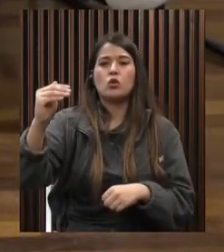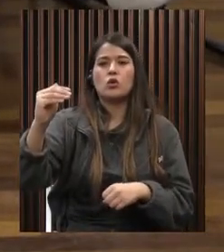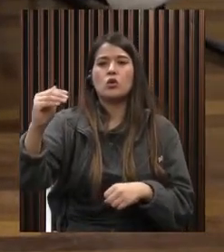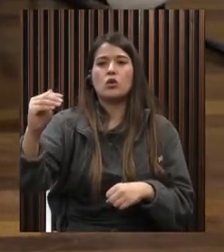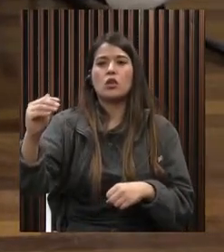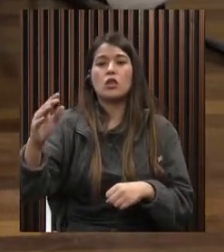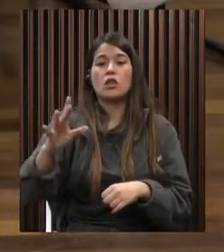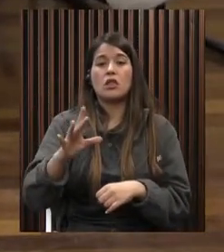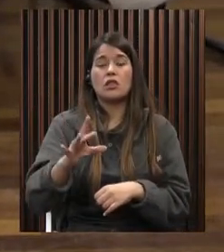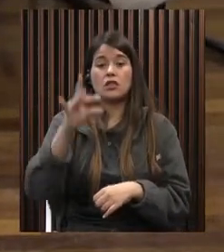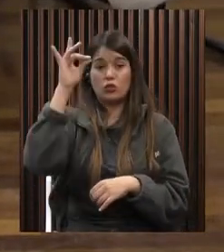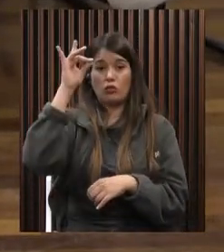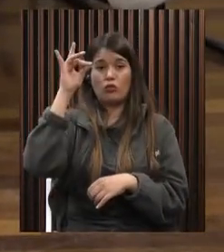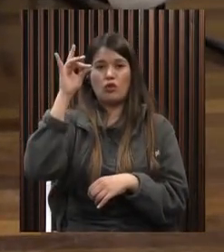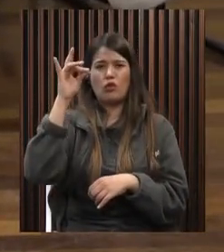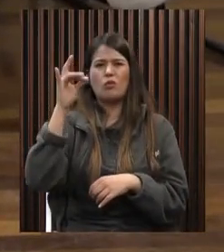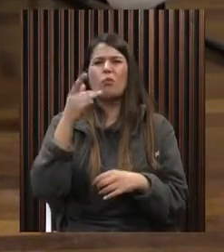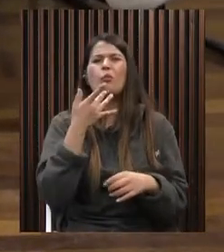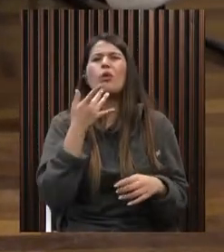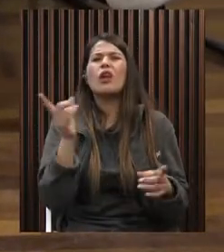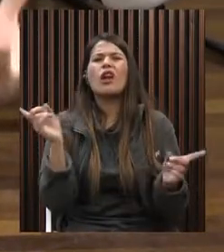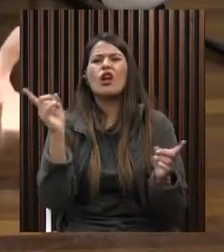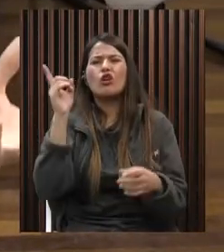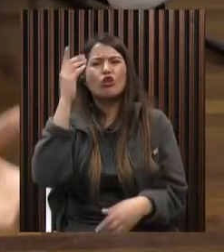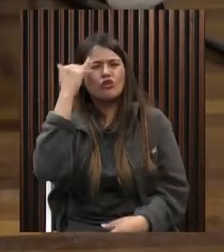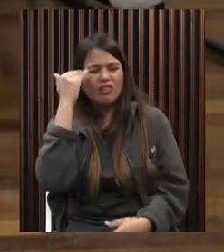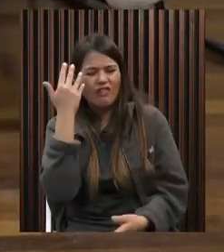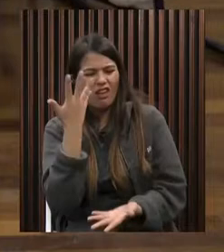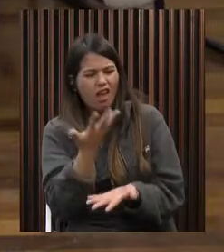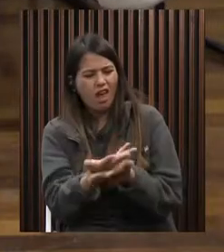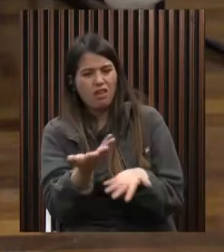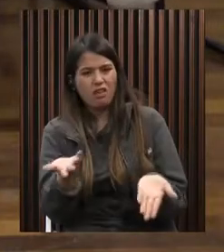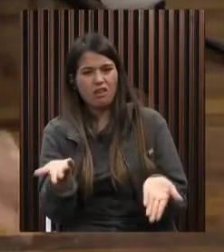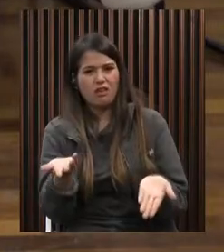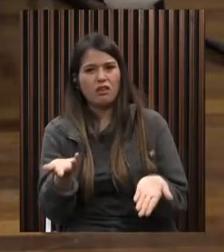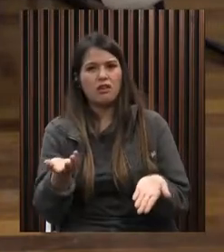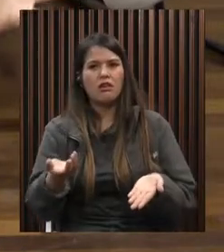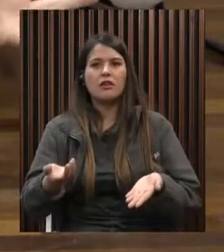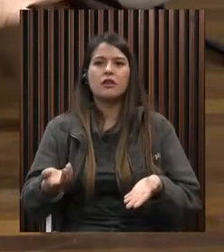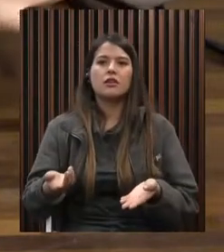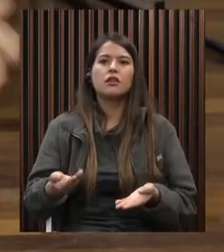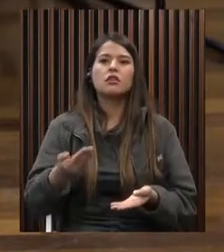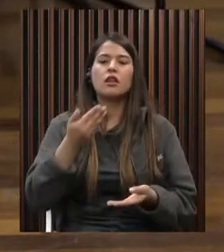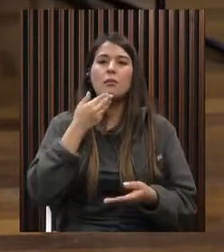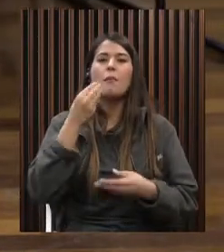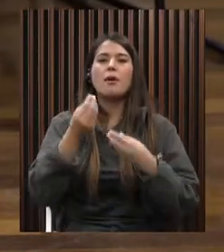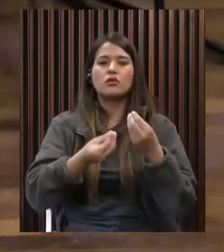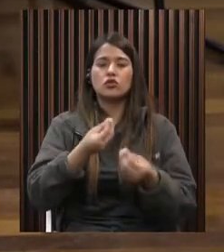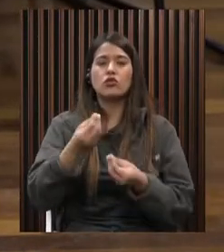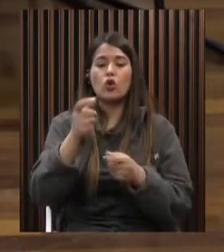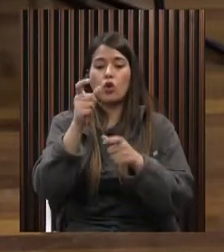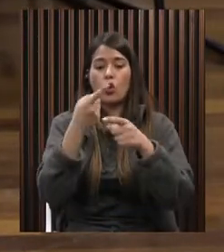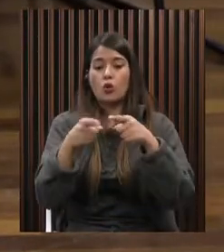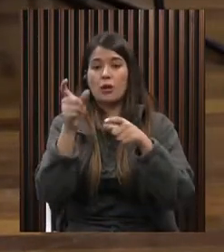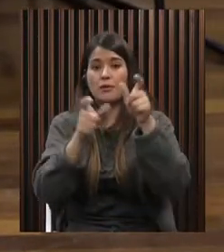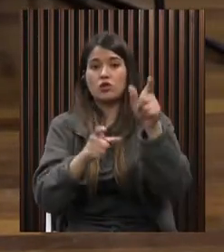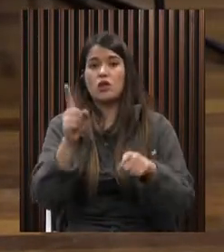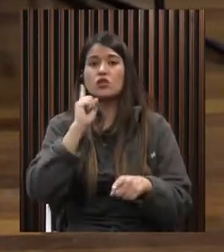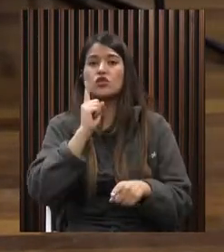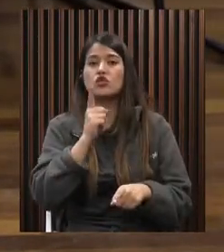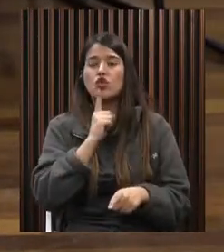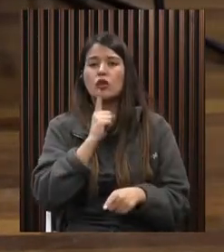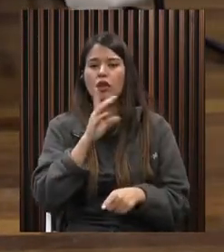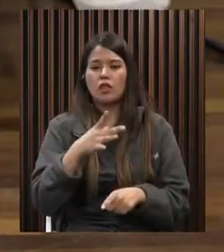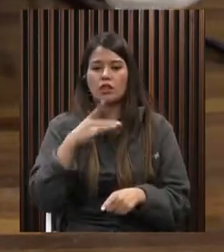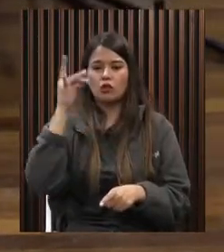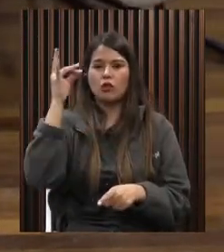fue un momento como de ¿por qué nunca supe que esto existía? Uh-huh. Que también nos pasó con algunos sordos cuando descubrieron que podían cantar.